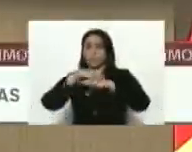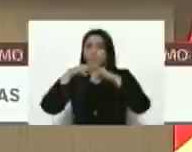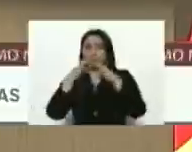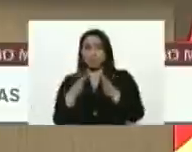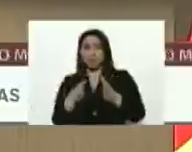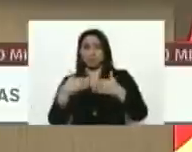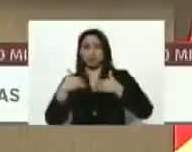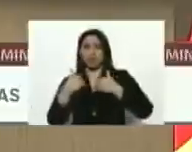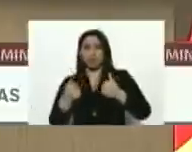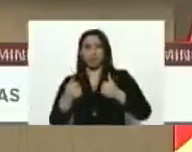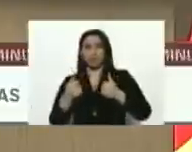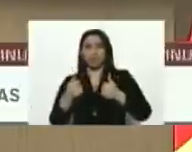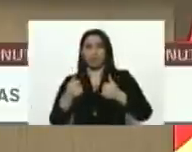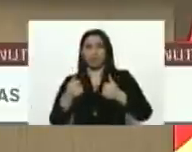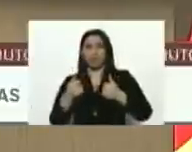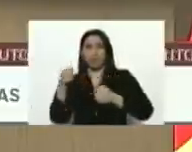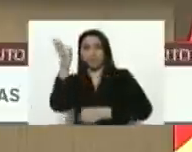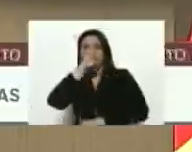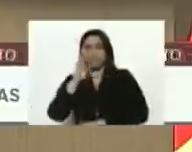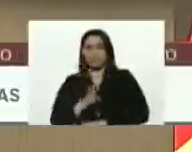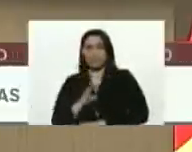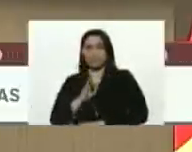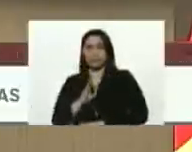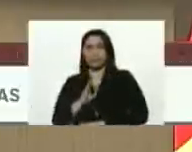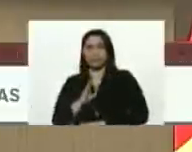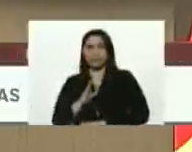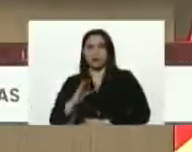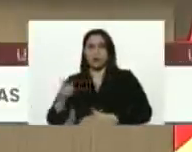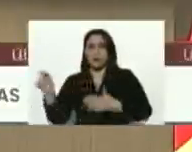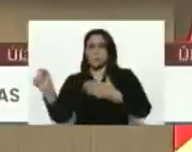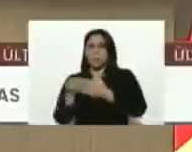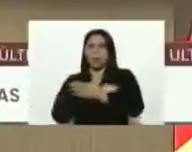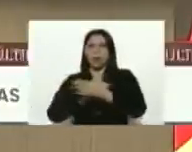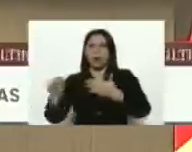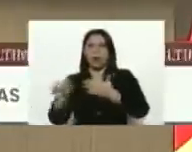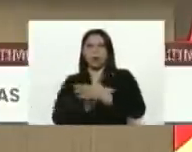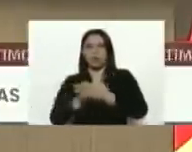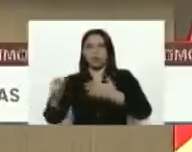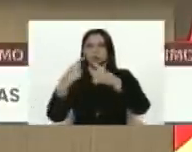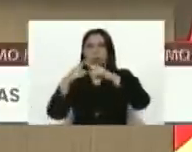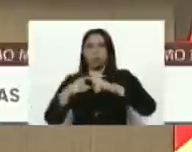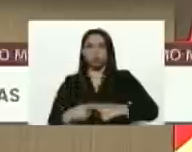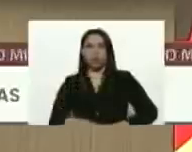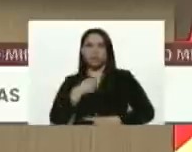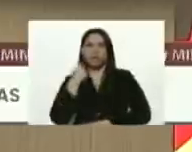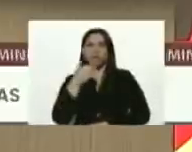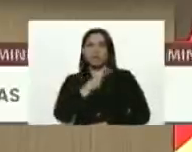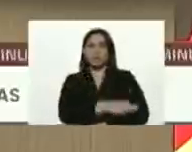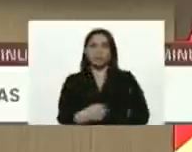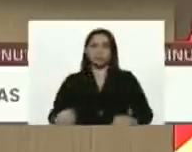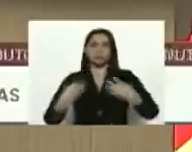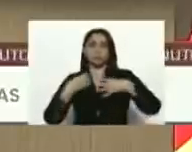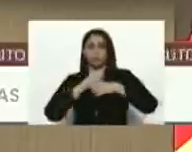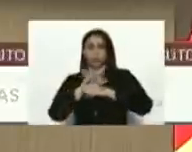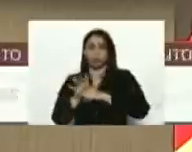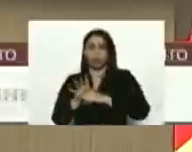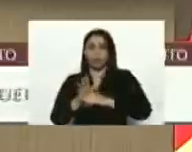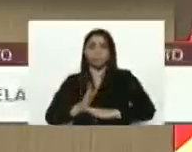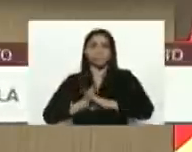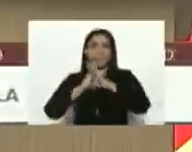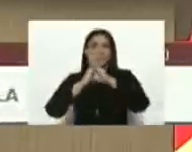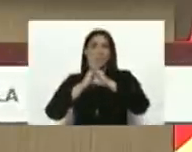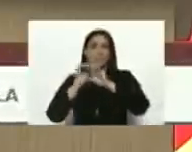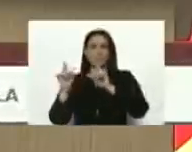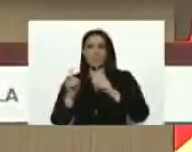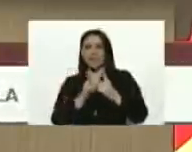Brasil elimina el total de fallecidos y contagios, lo que impide seguir la evolución de la pandemia. Ni